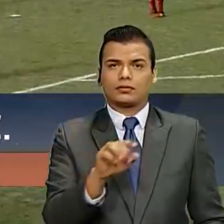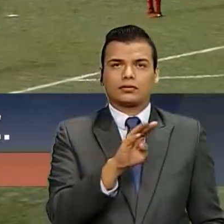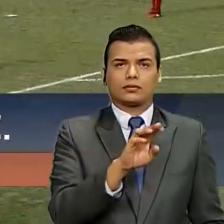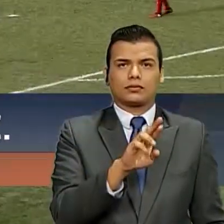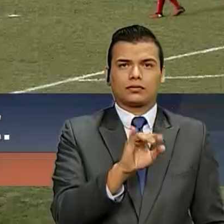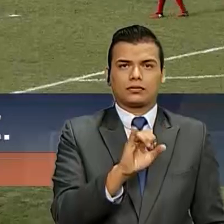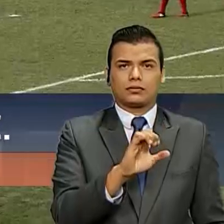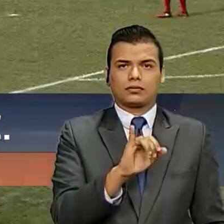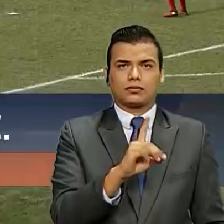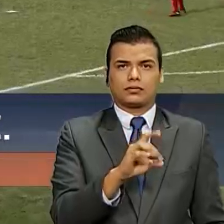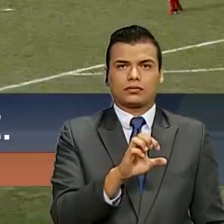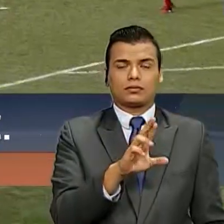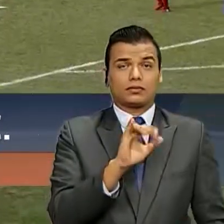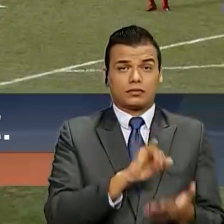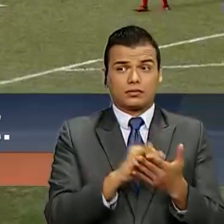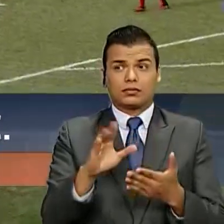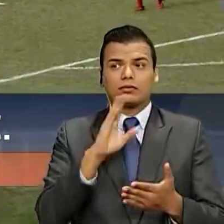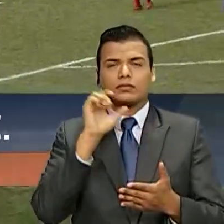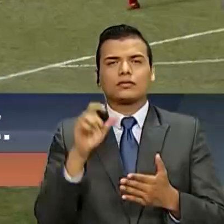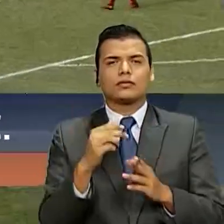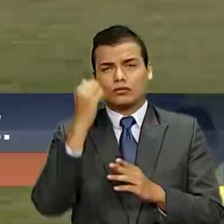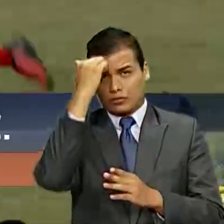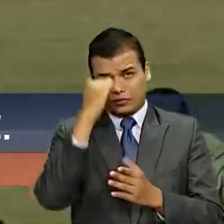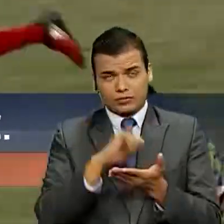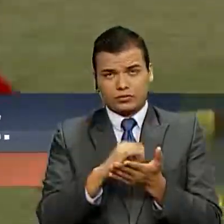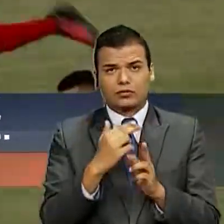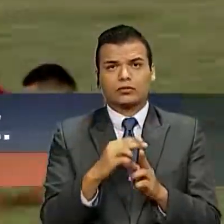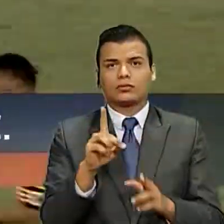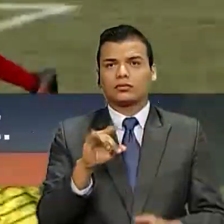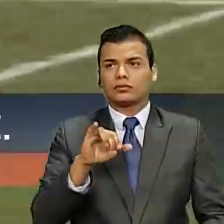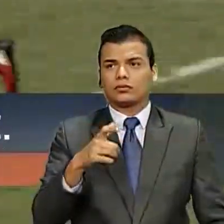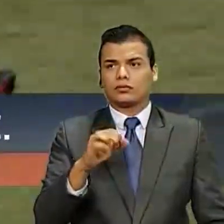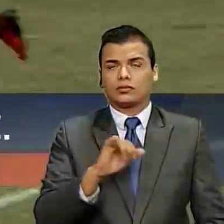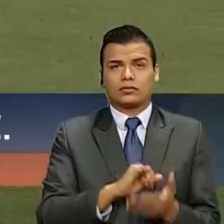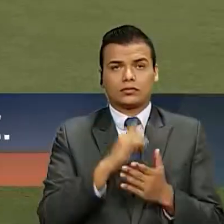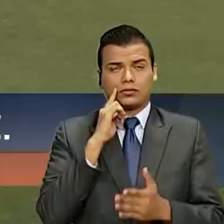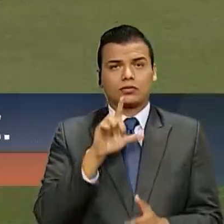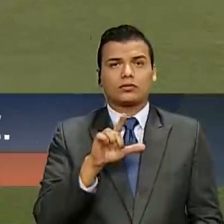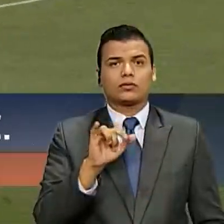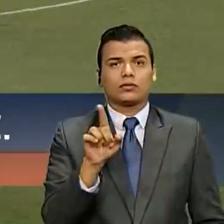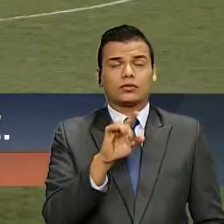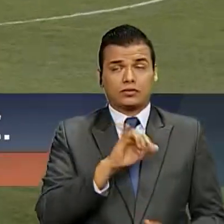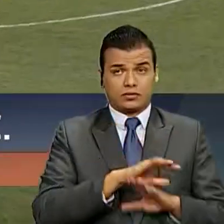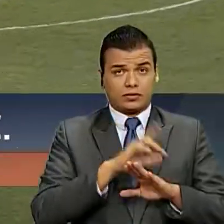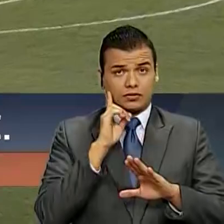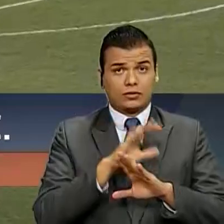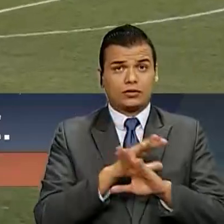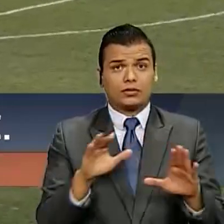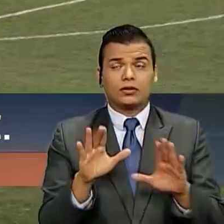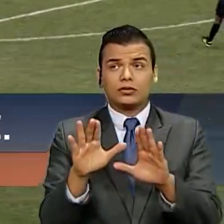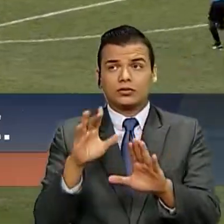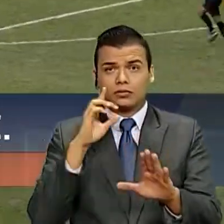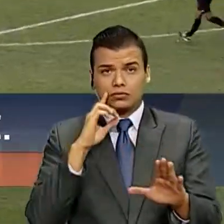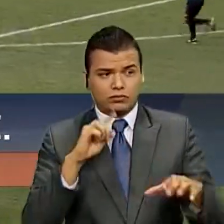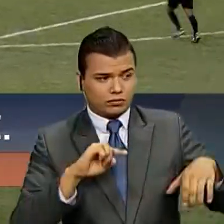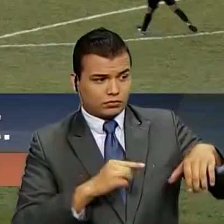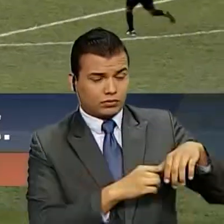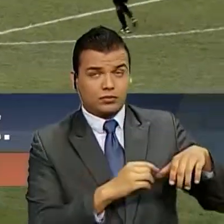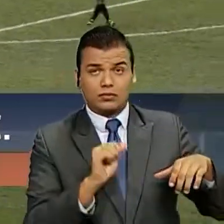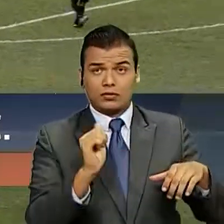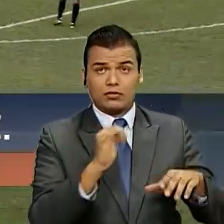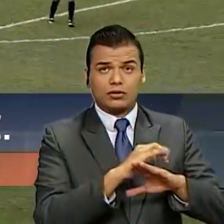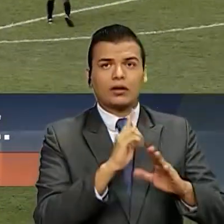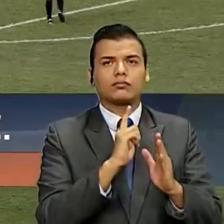para los dirigidos por el profesor Diego Restrepo. Luis Muñoz, al intentar despejar un balón, la envía a su propia portería para